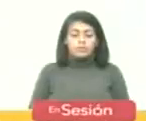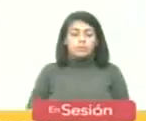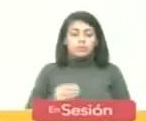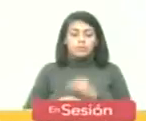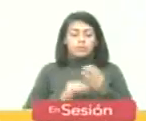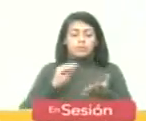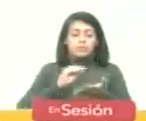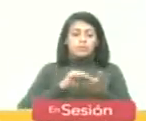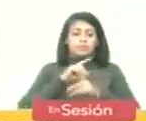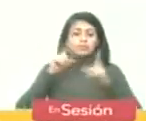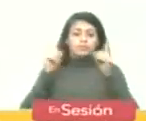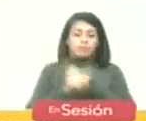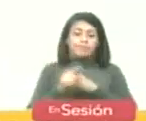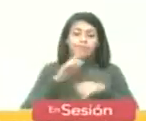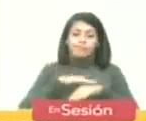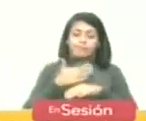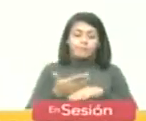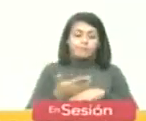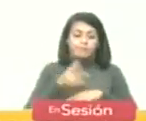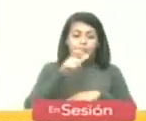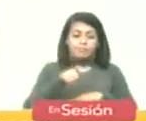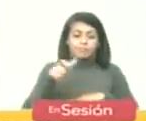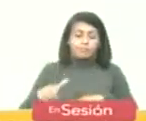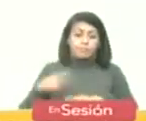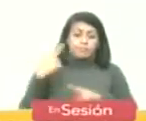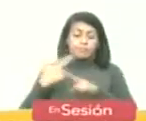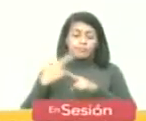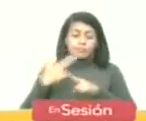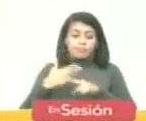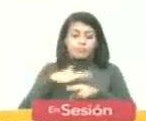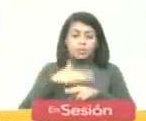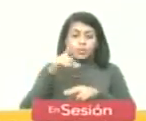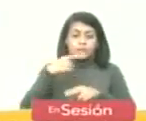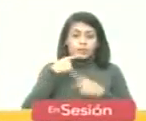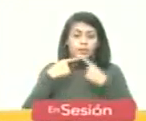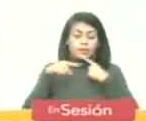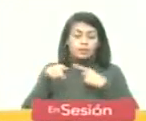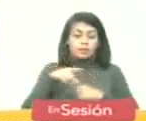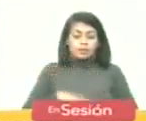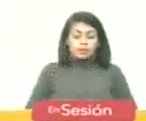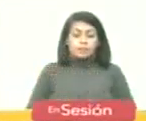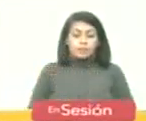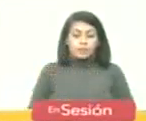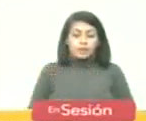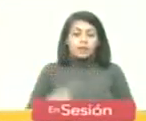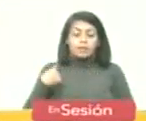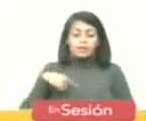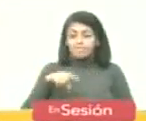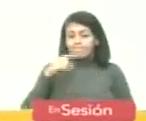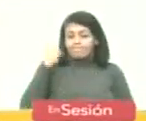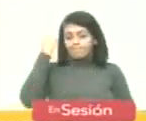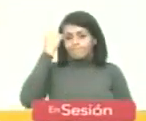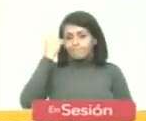los convierten en personas de suma peligrosidad. Porque además tengo la